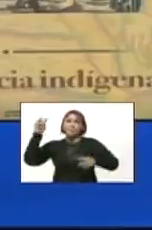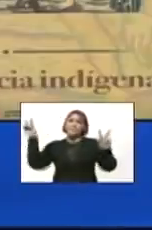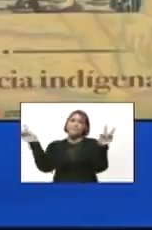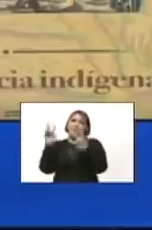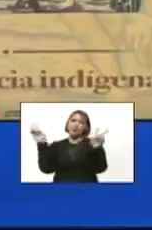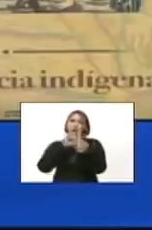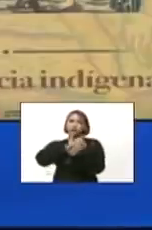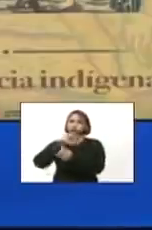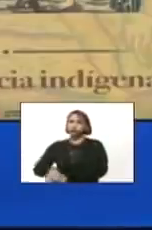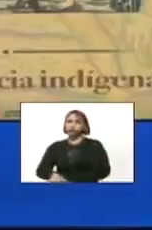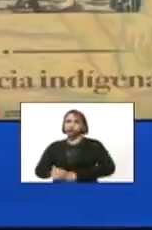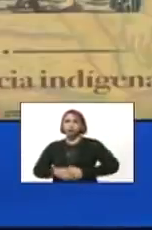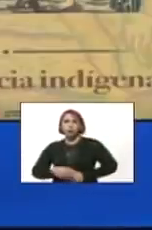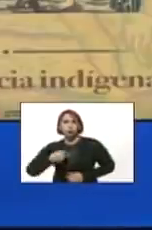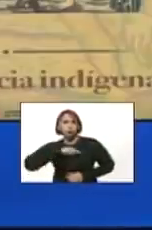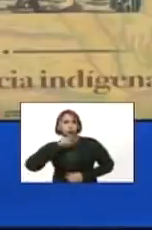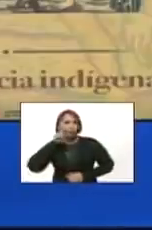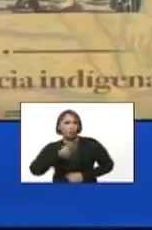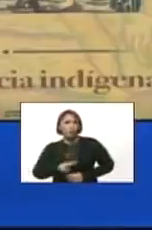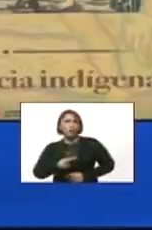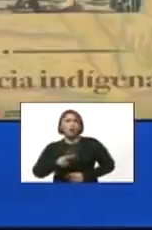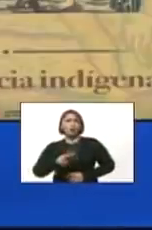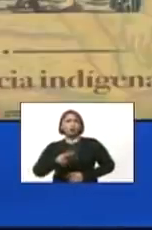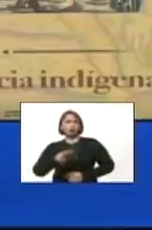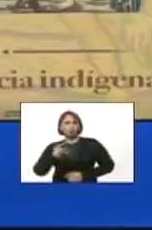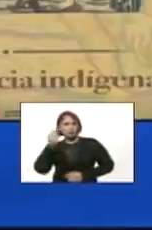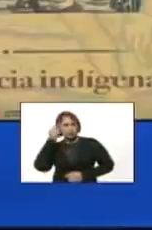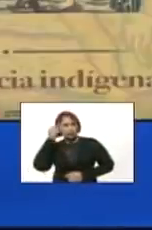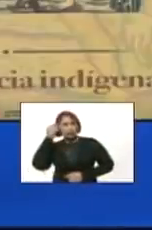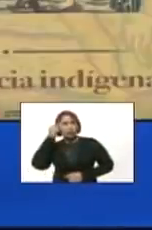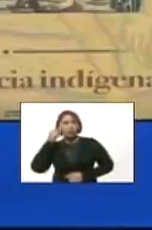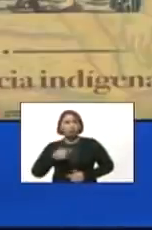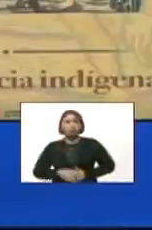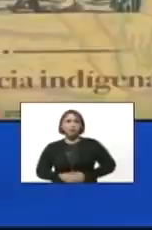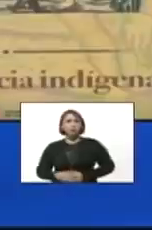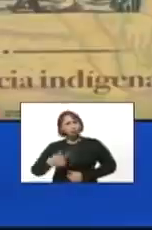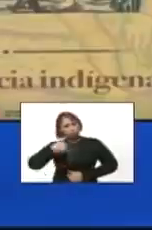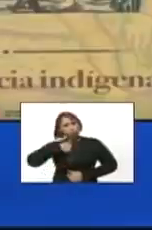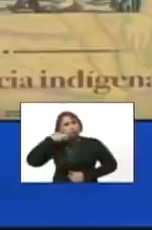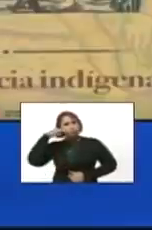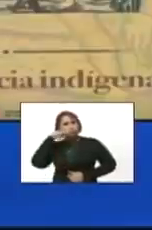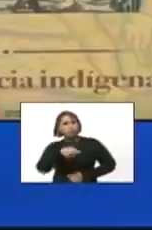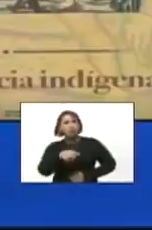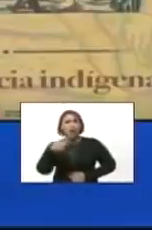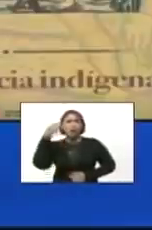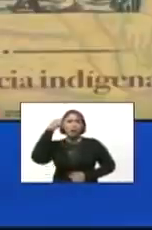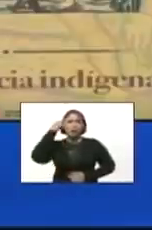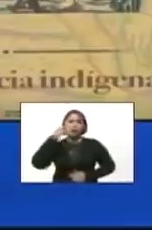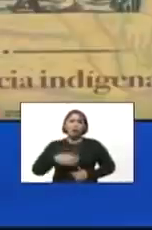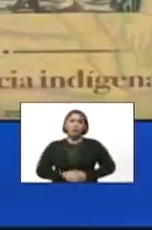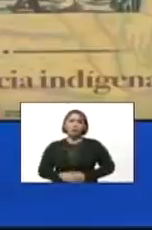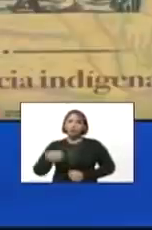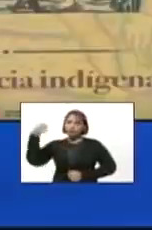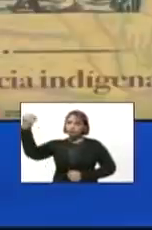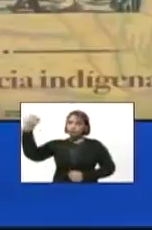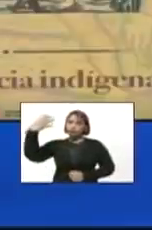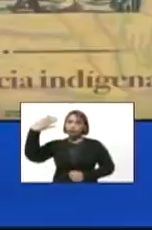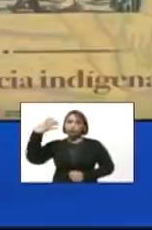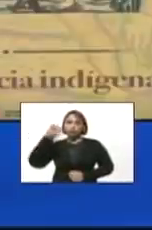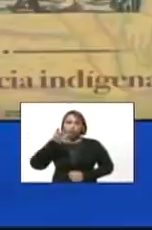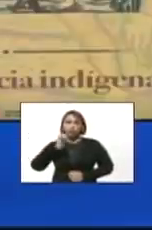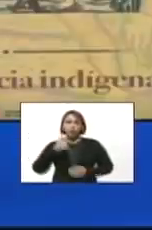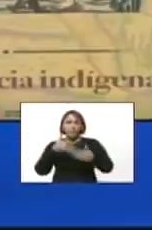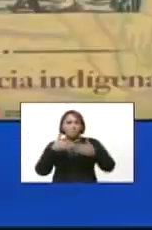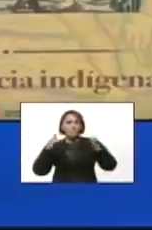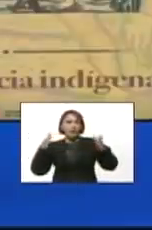victoria! Yo veo ese día, dice el piache, yo veo ese día. Bajo su luz estarán